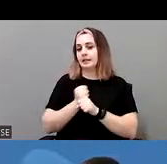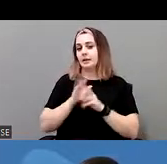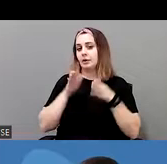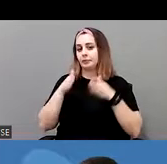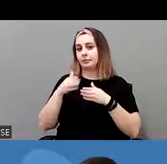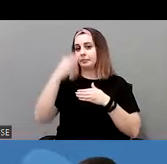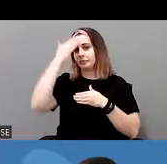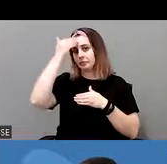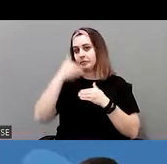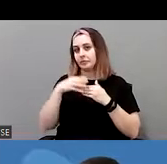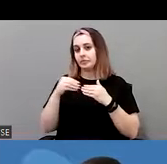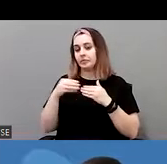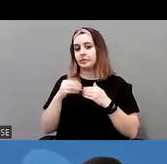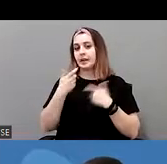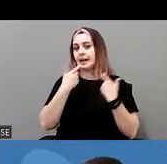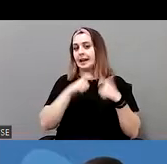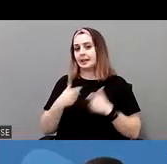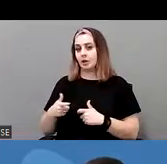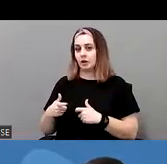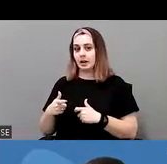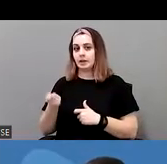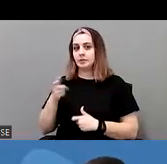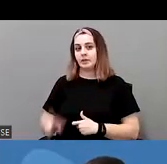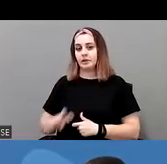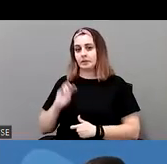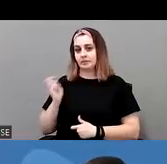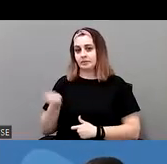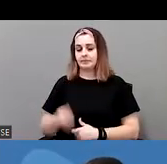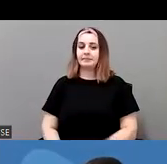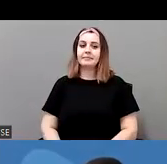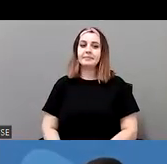de distintas categorías profesionales.